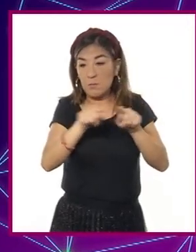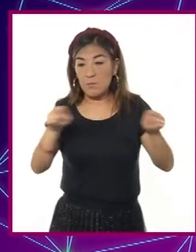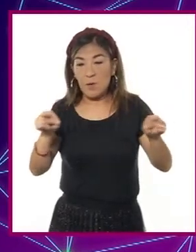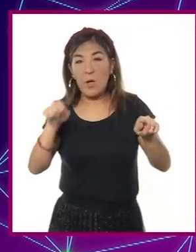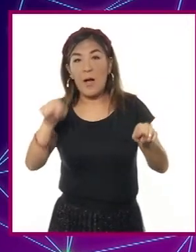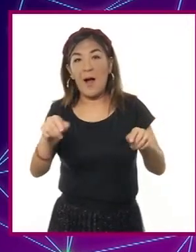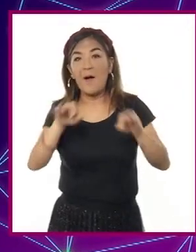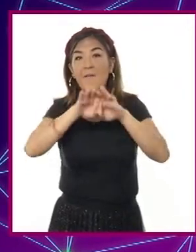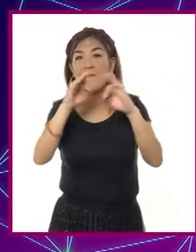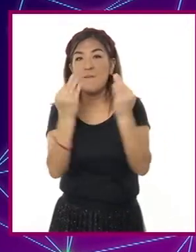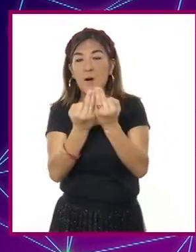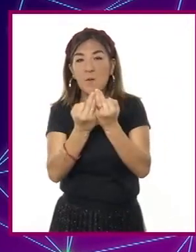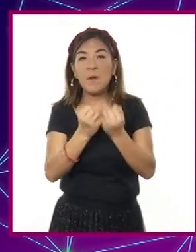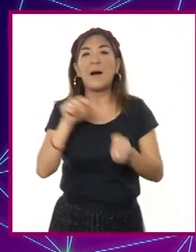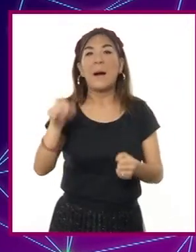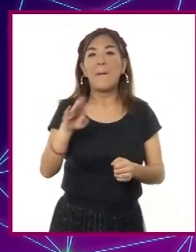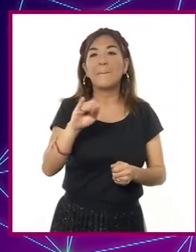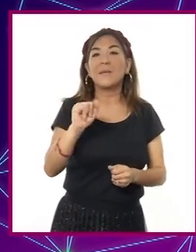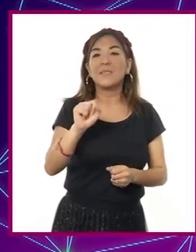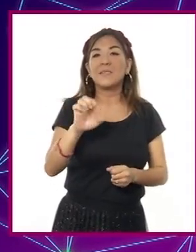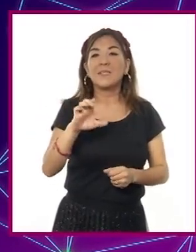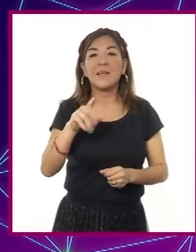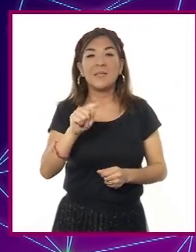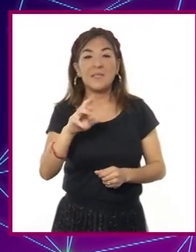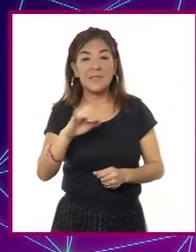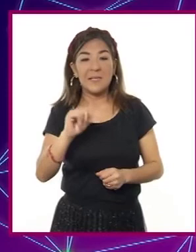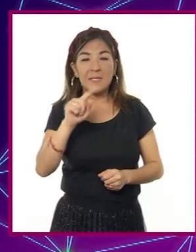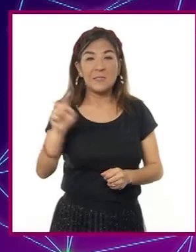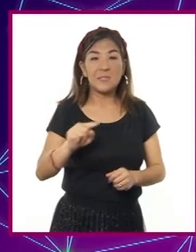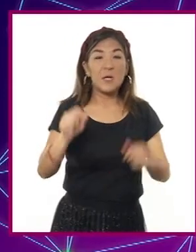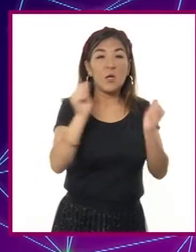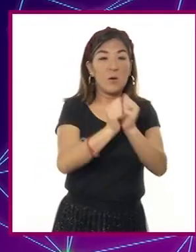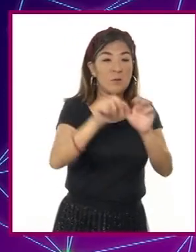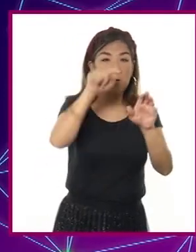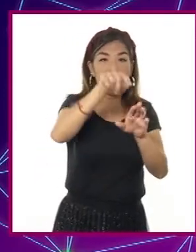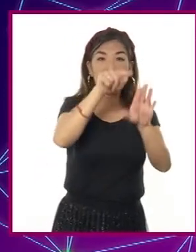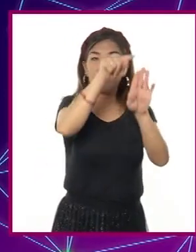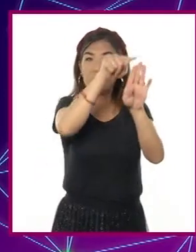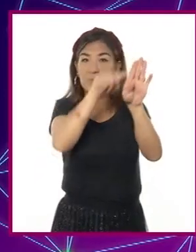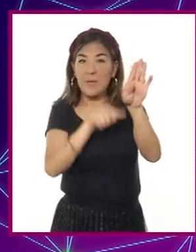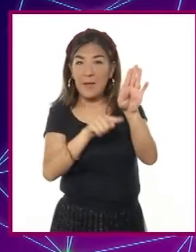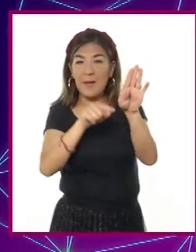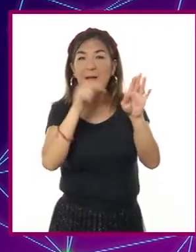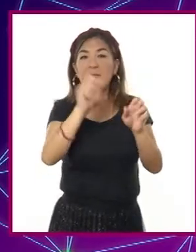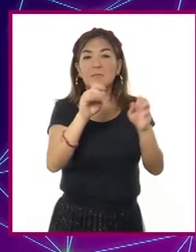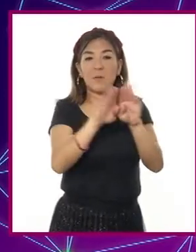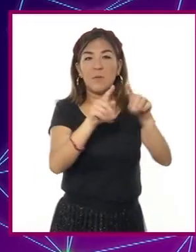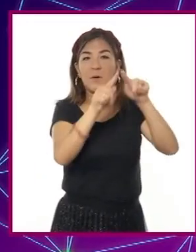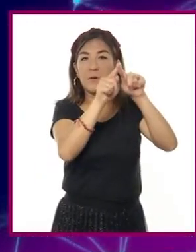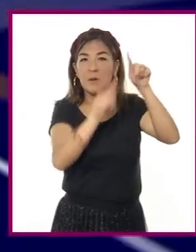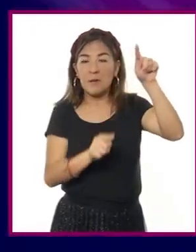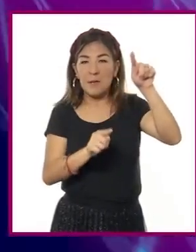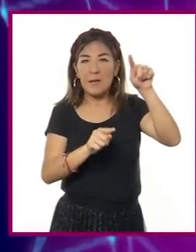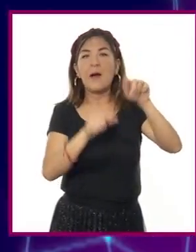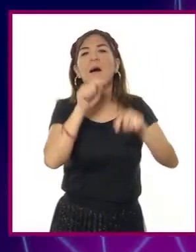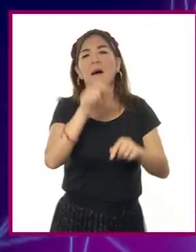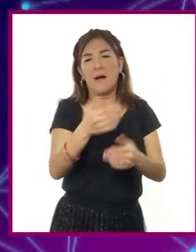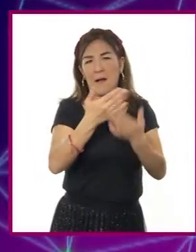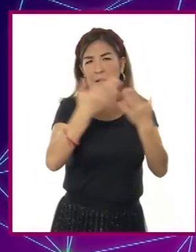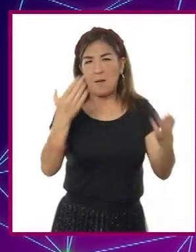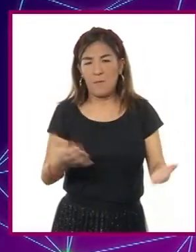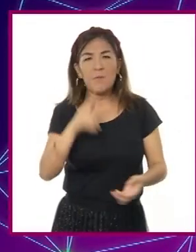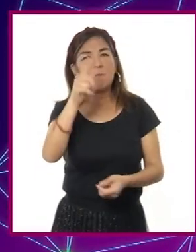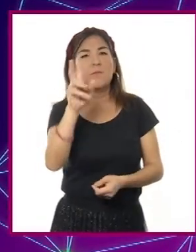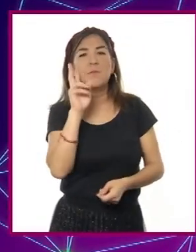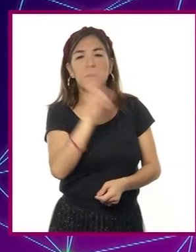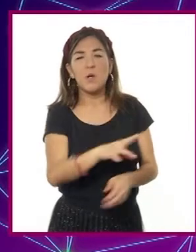ángulo hacia la bisectriz será equidistante a su segmento simétrico. Ahora, veremos